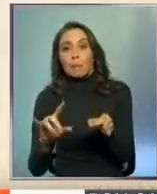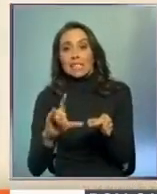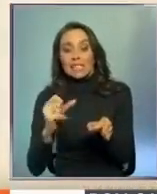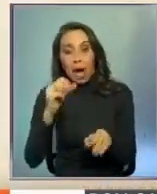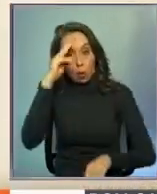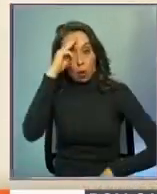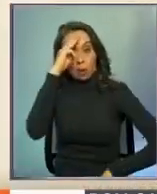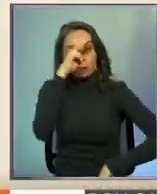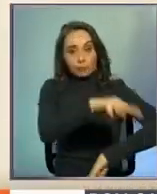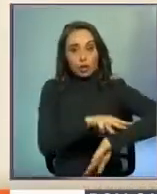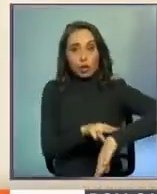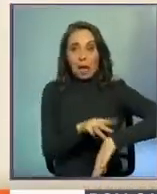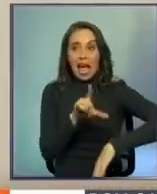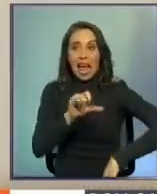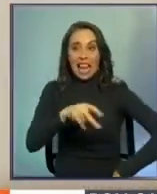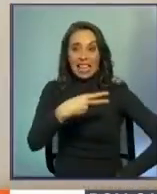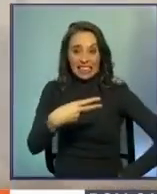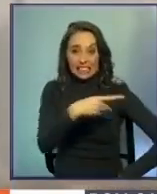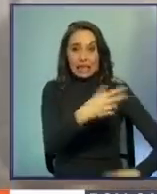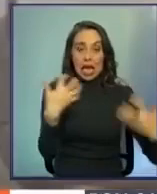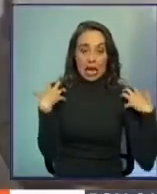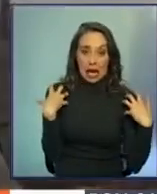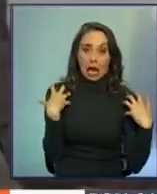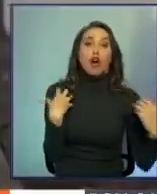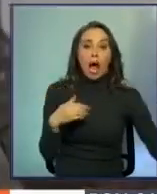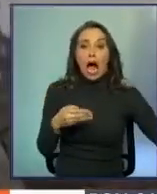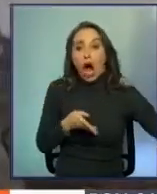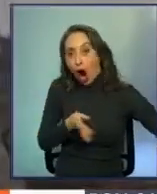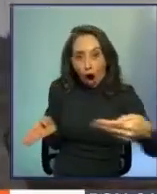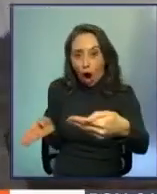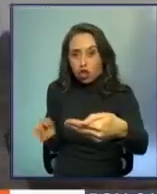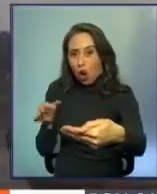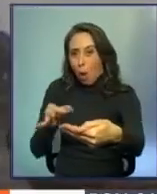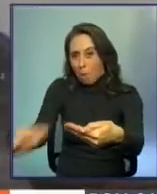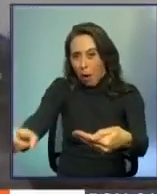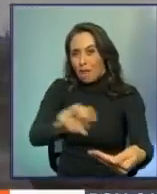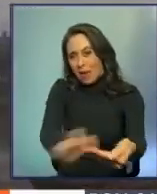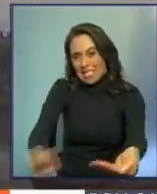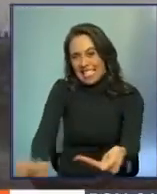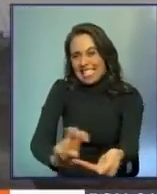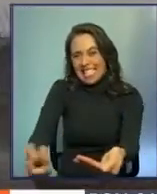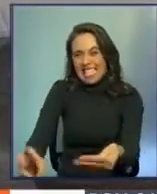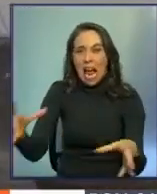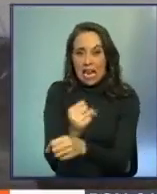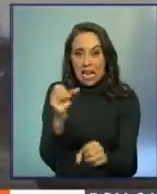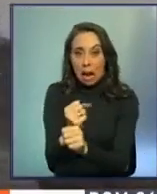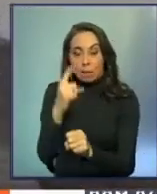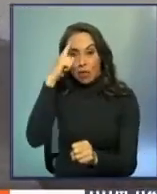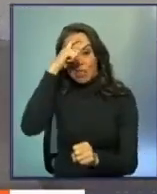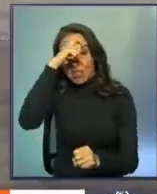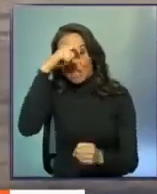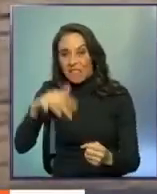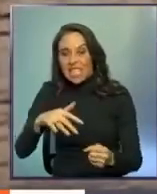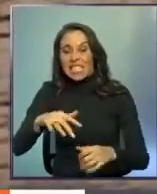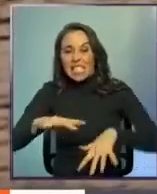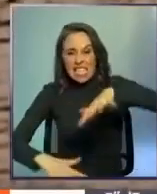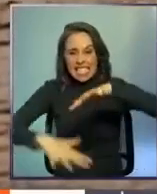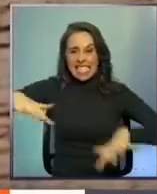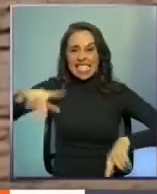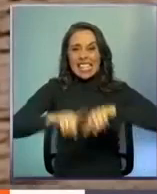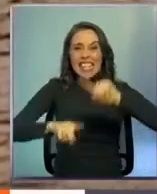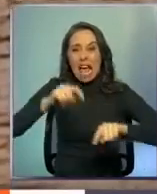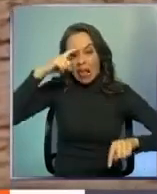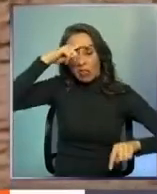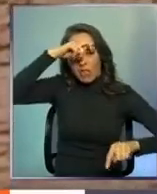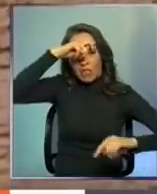comandante Lynch. La operación fue extraordinariamente rápida, pese a las complicadas condiciones de la playa para el